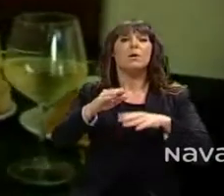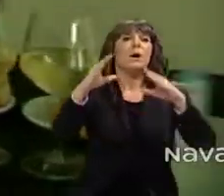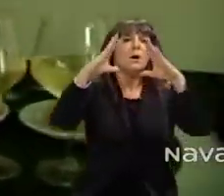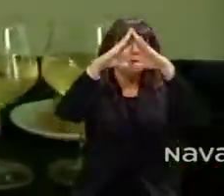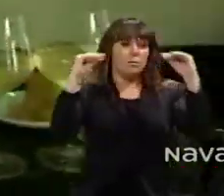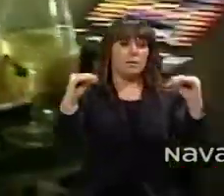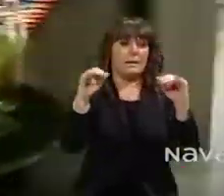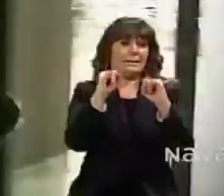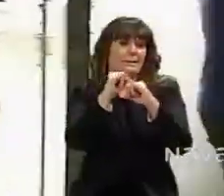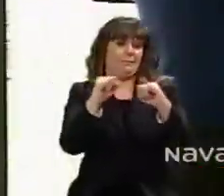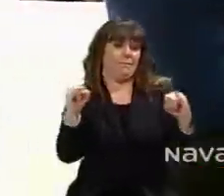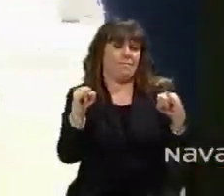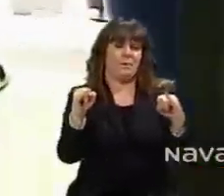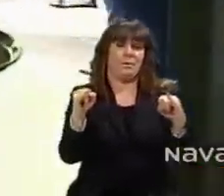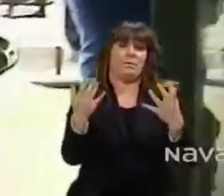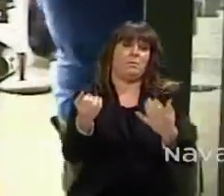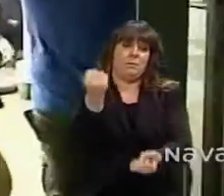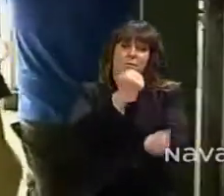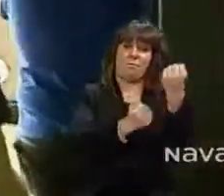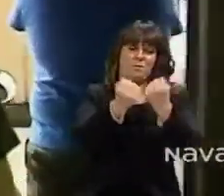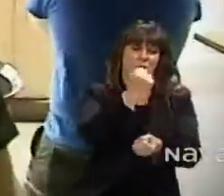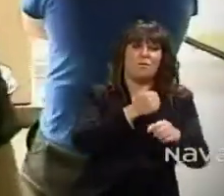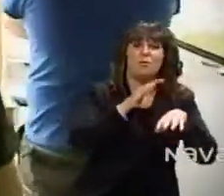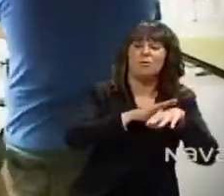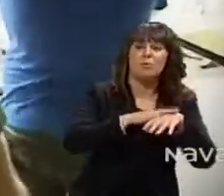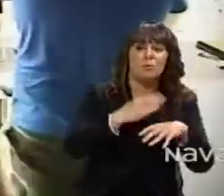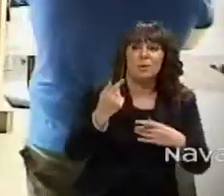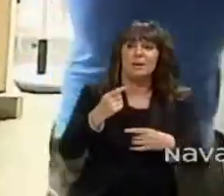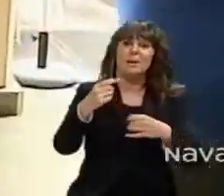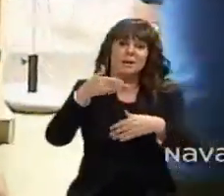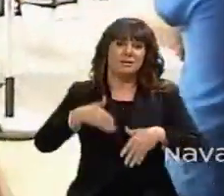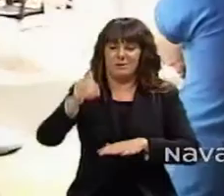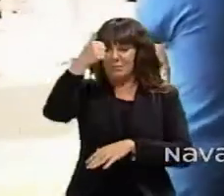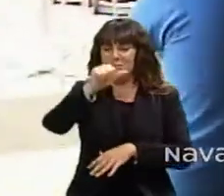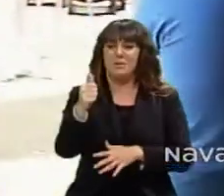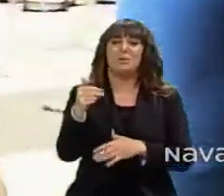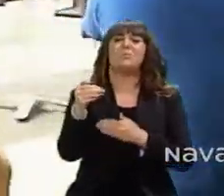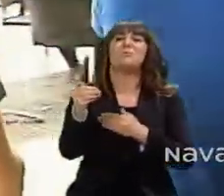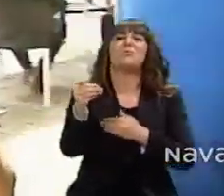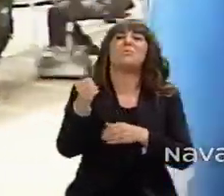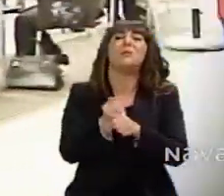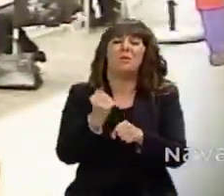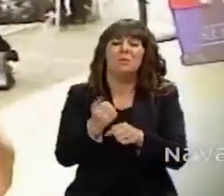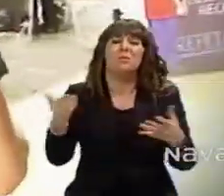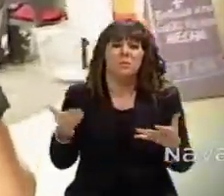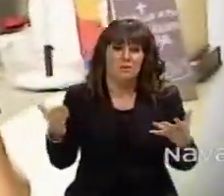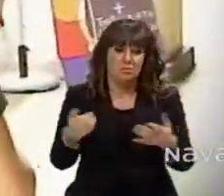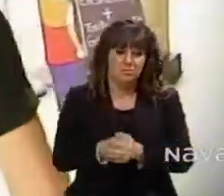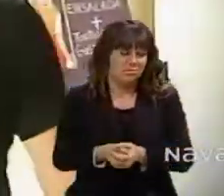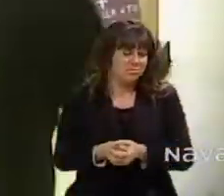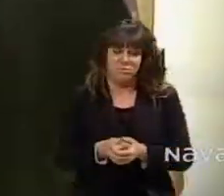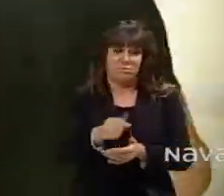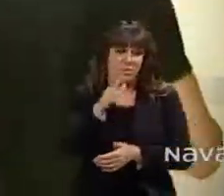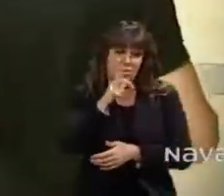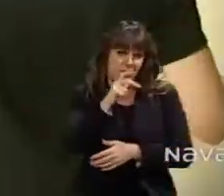donde con la situación económica que tenemos, con lo que tal, donde veías un futuro bastante, por lo menos a corto tiempo, bastante